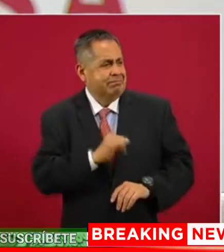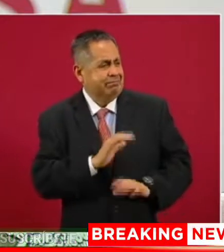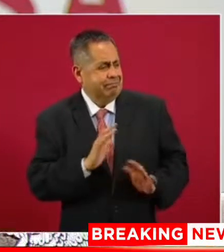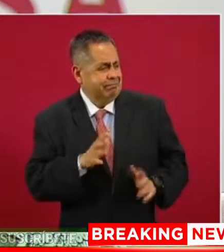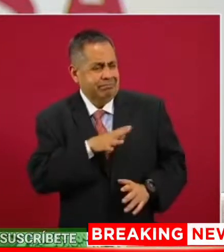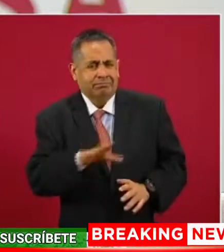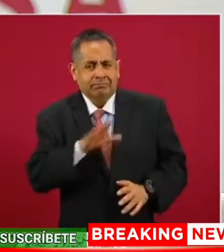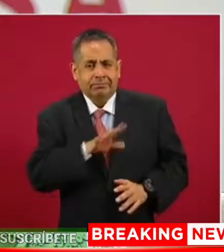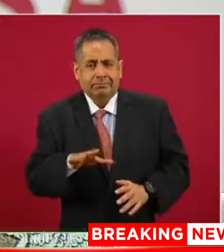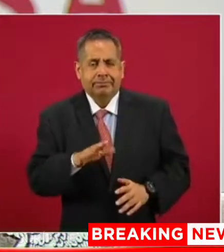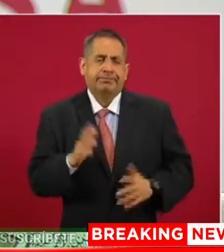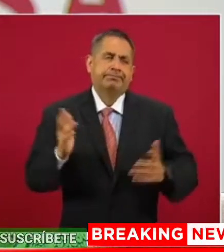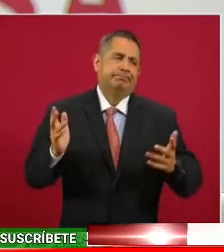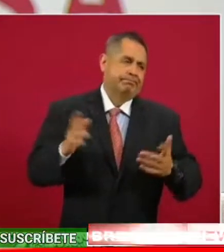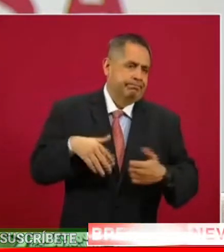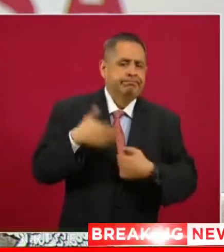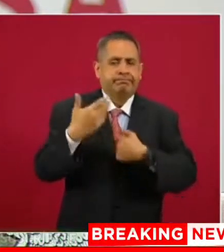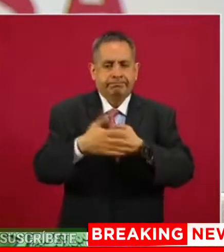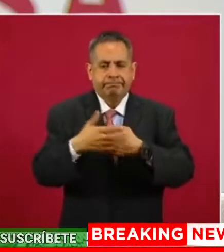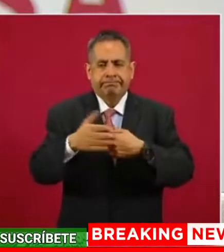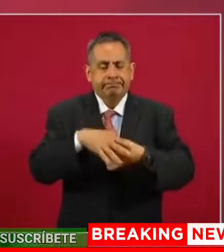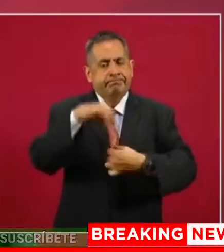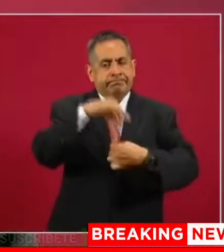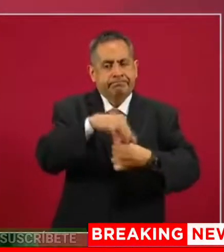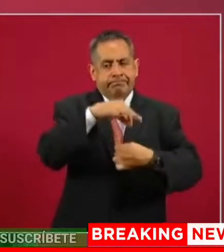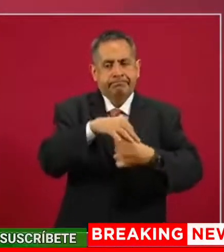Porque hay elecciones en Chihuahua